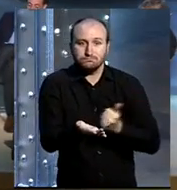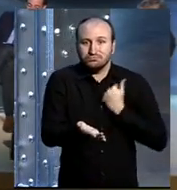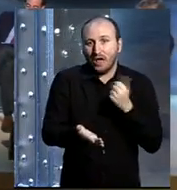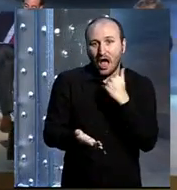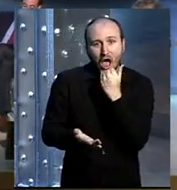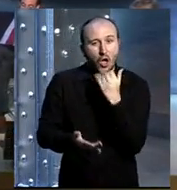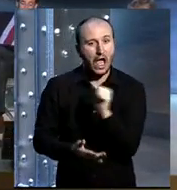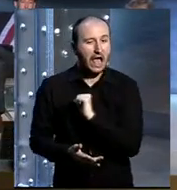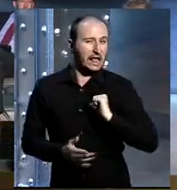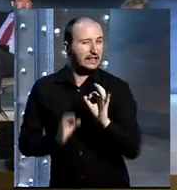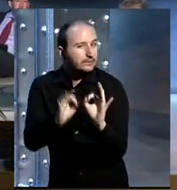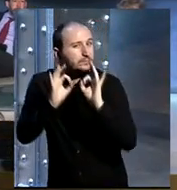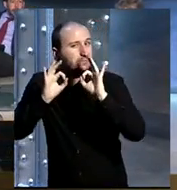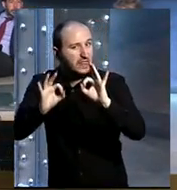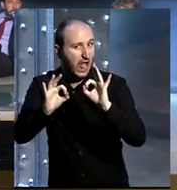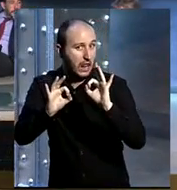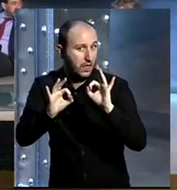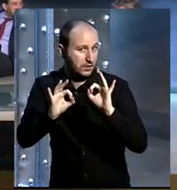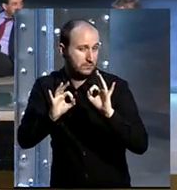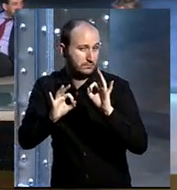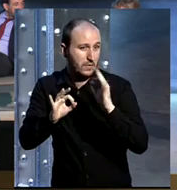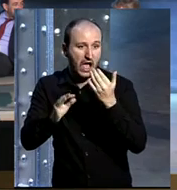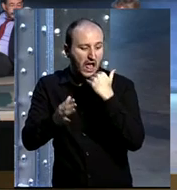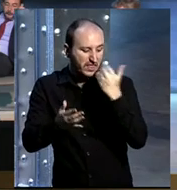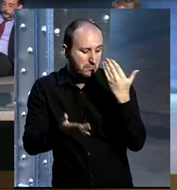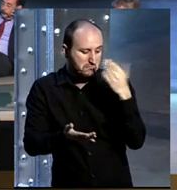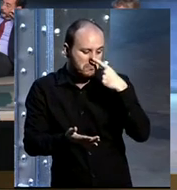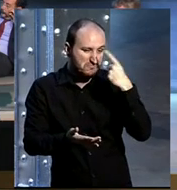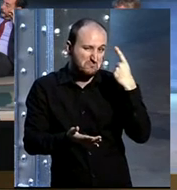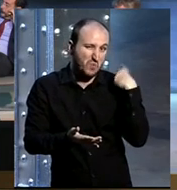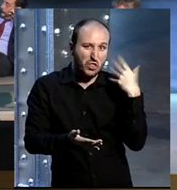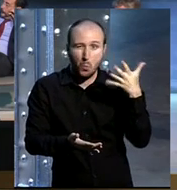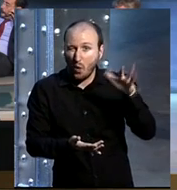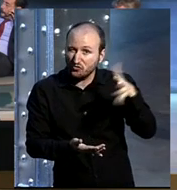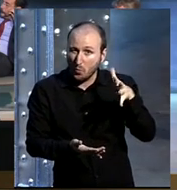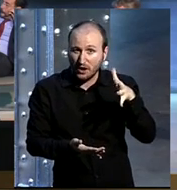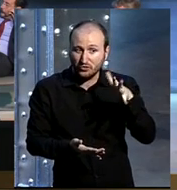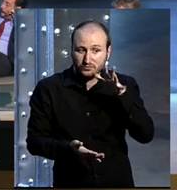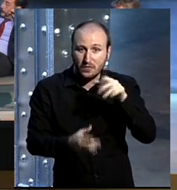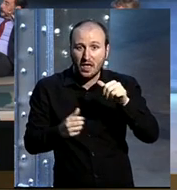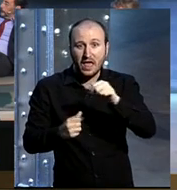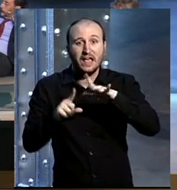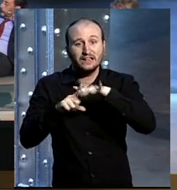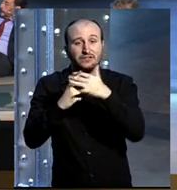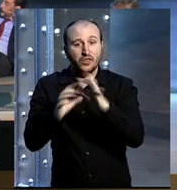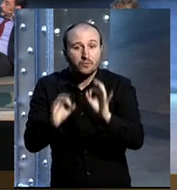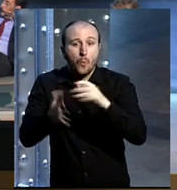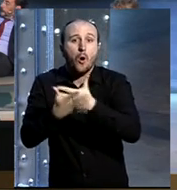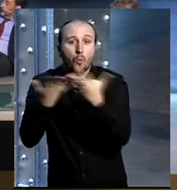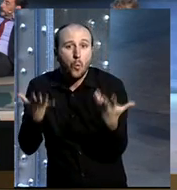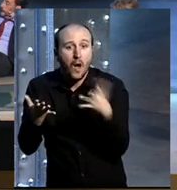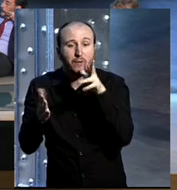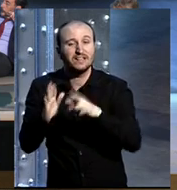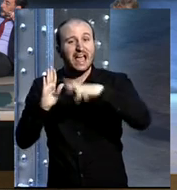particular, hace casi un año, y es que se acababa de conocer el Reglamento General sobre